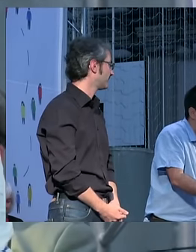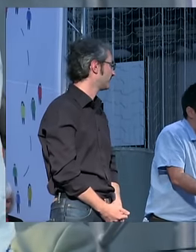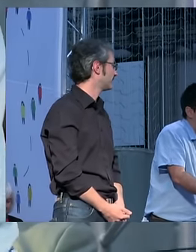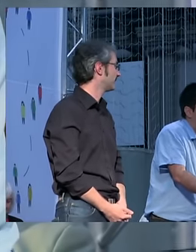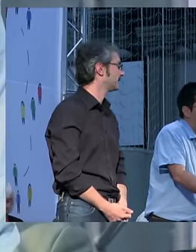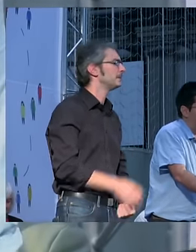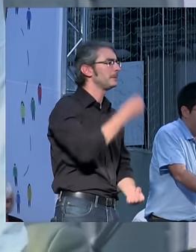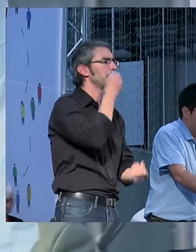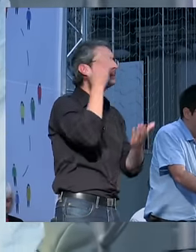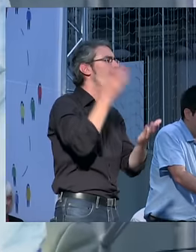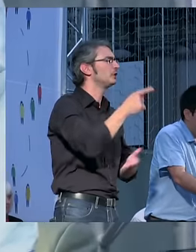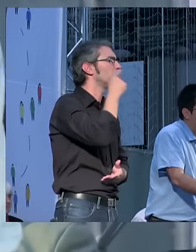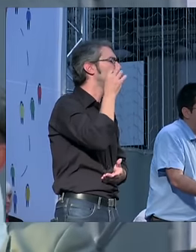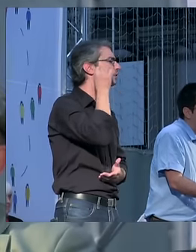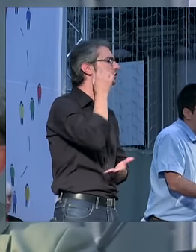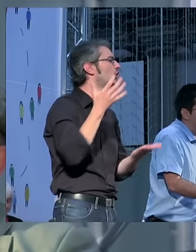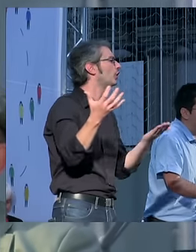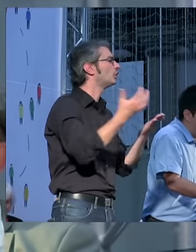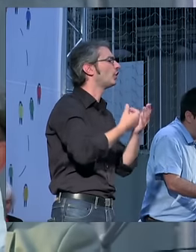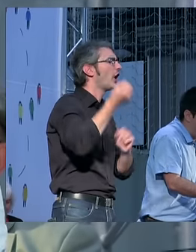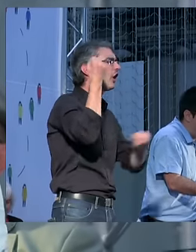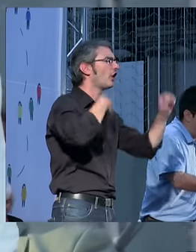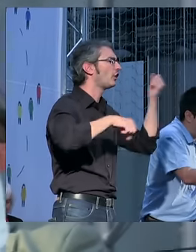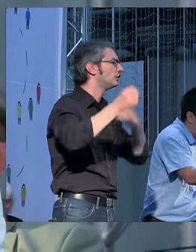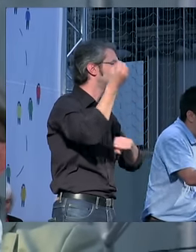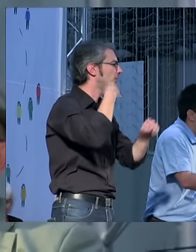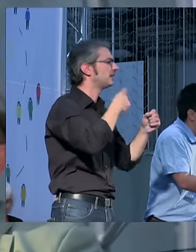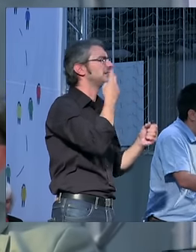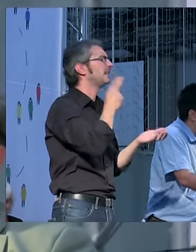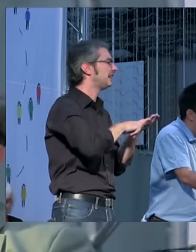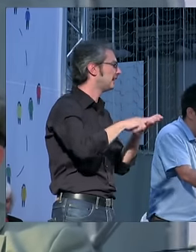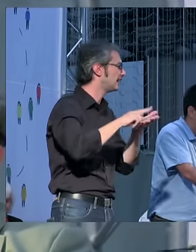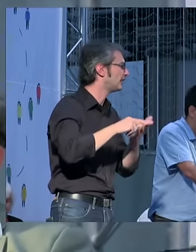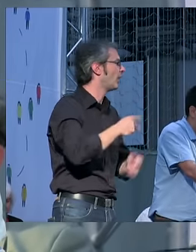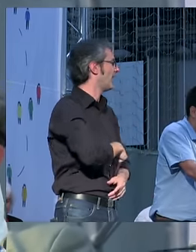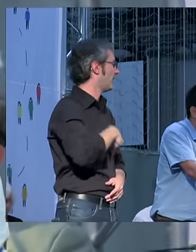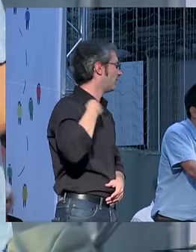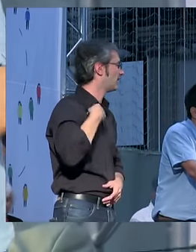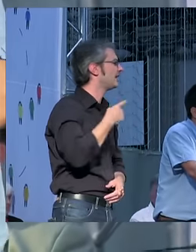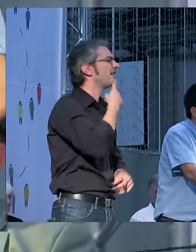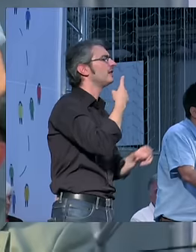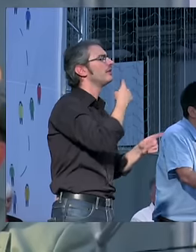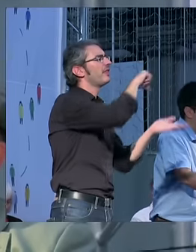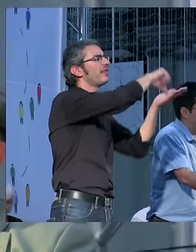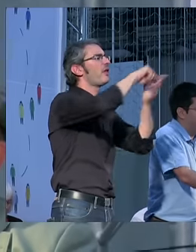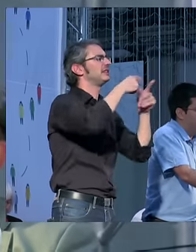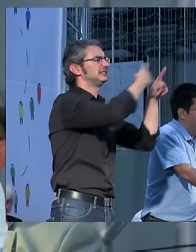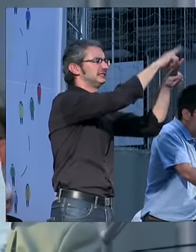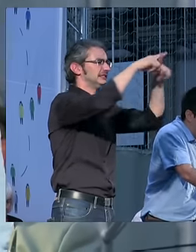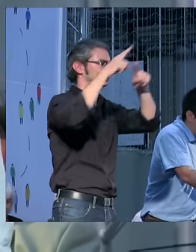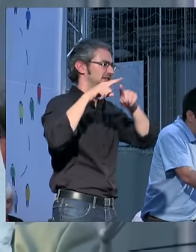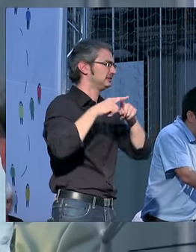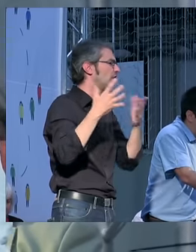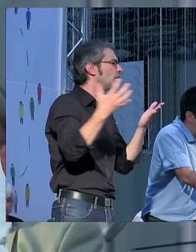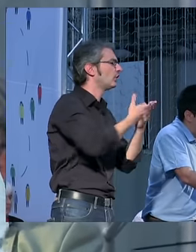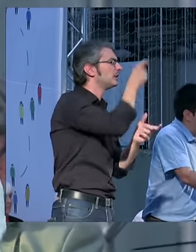Bienvenidos y bienvenidas todas las activistas sociales, sindicales y vecinales de diferentes ciudades, todas